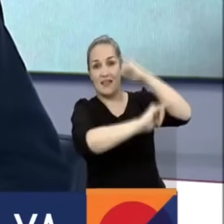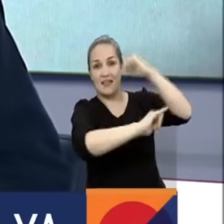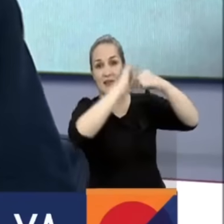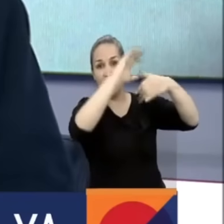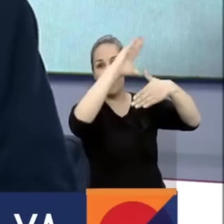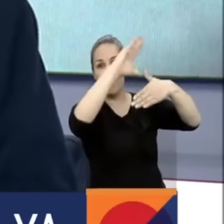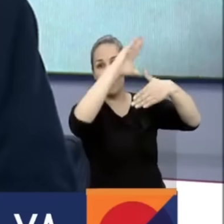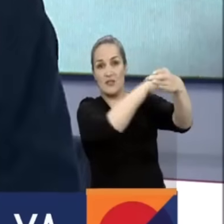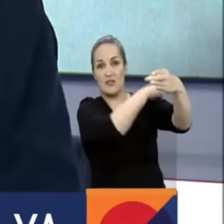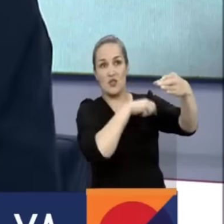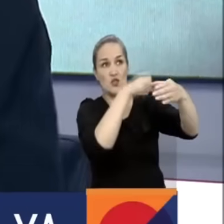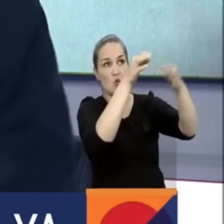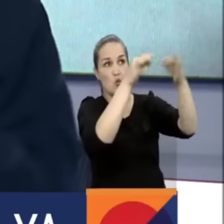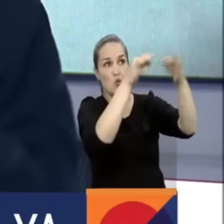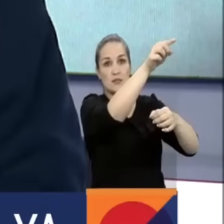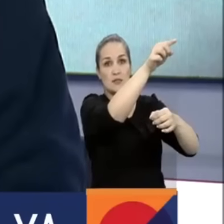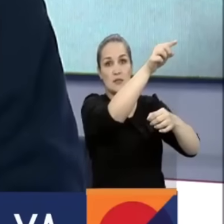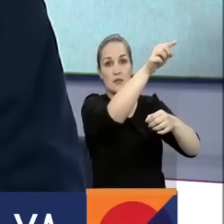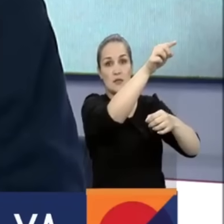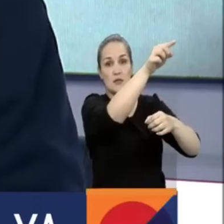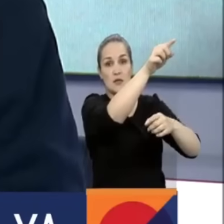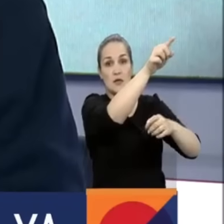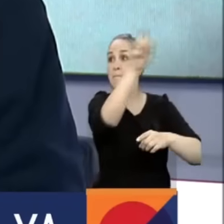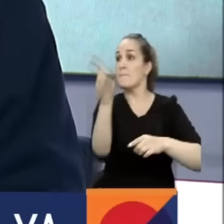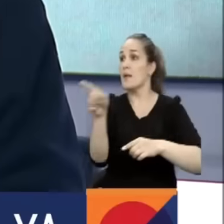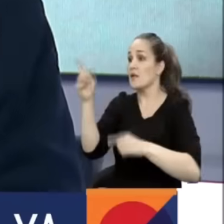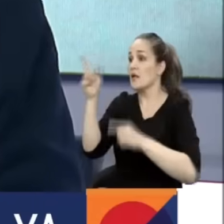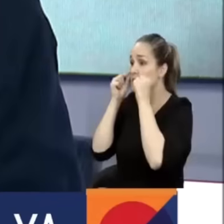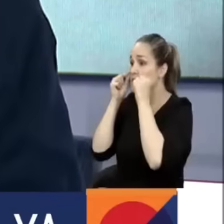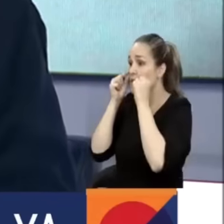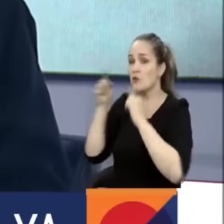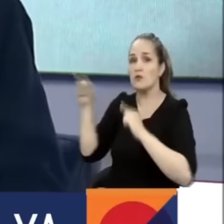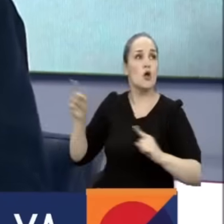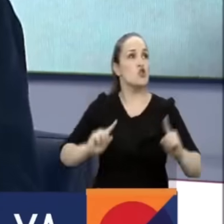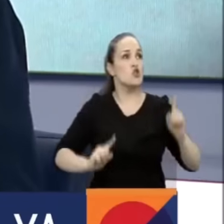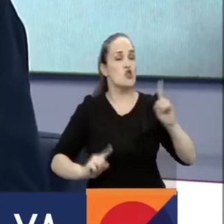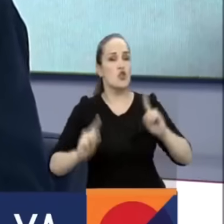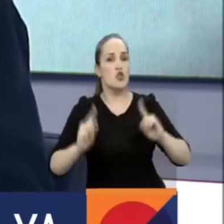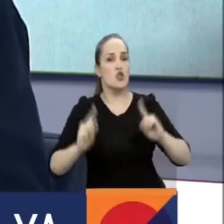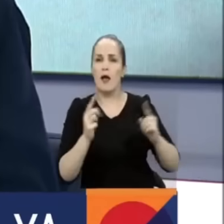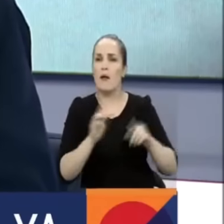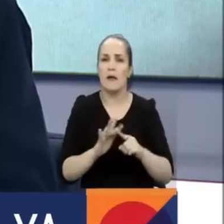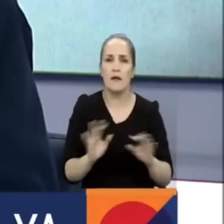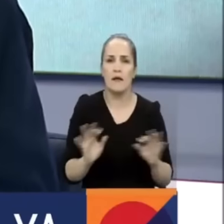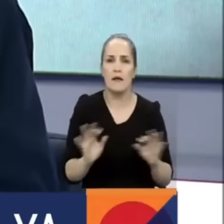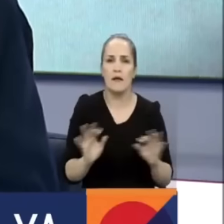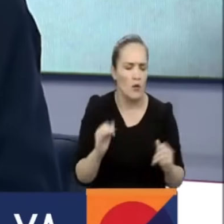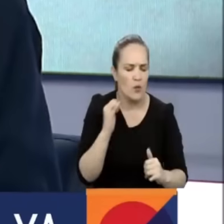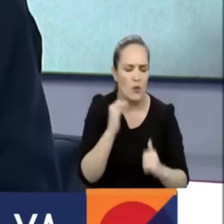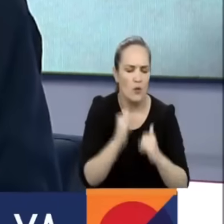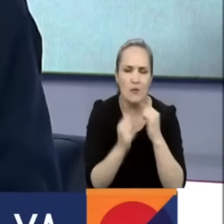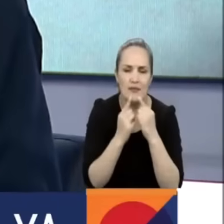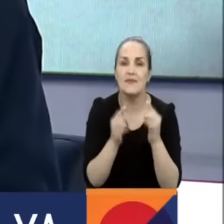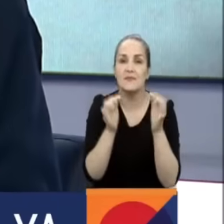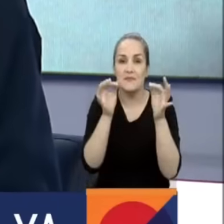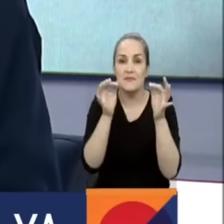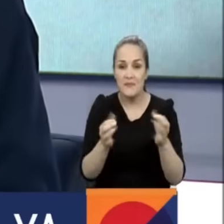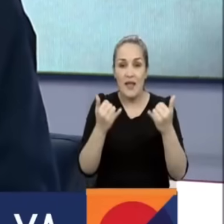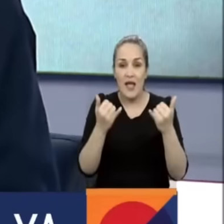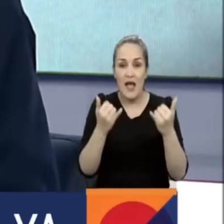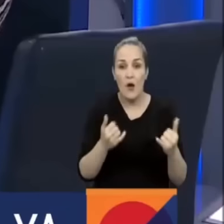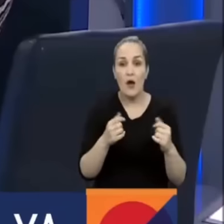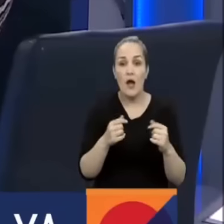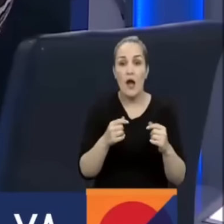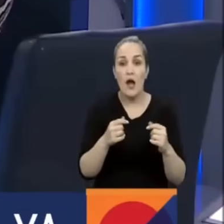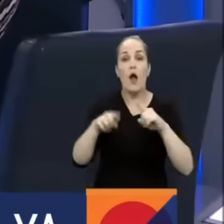decir, y que no las quiso aplicar el presidente Santos con el presidente de la República. Porque un poco lo que quiero decir ya para terminar es que la obsesión de